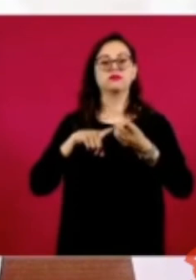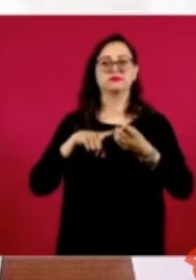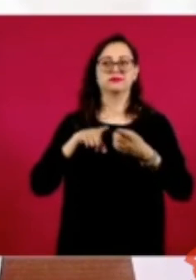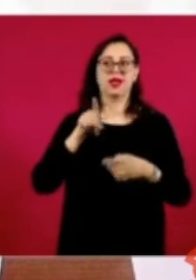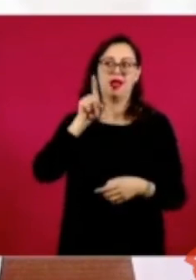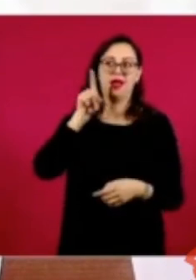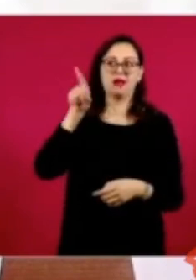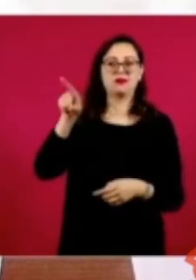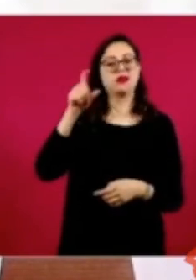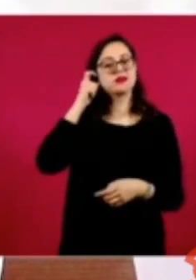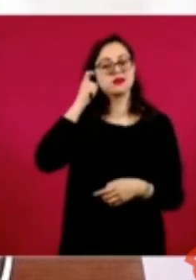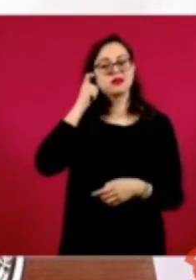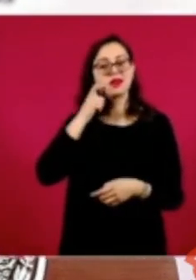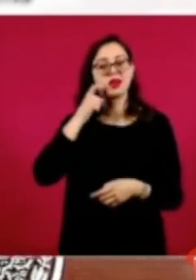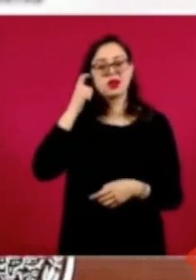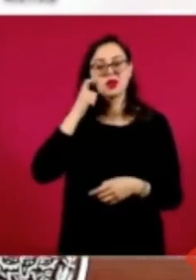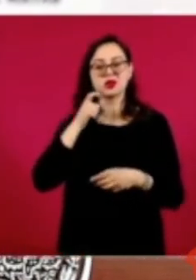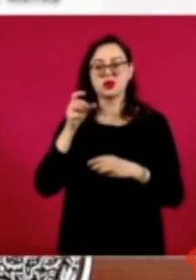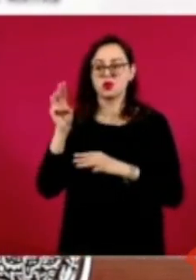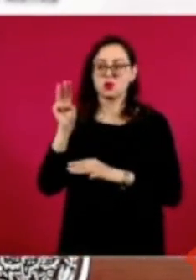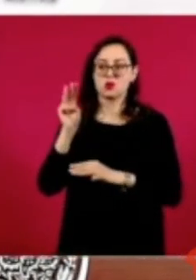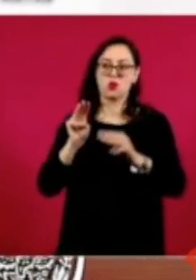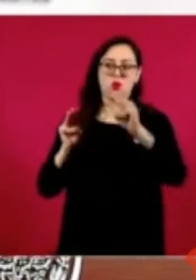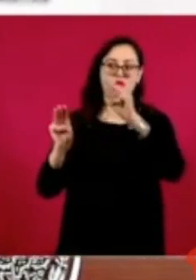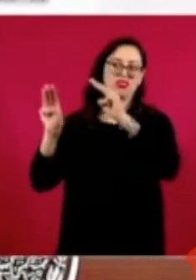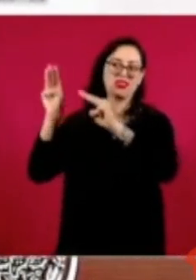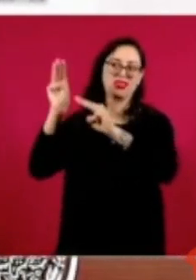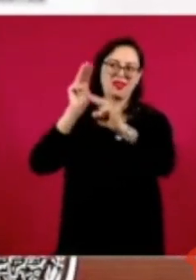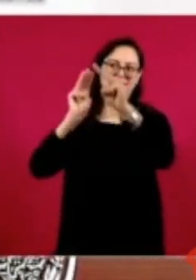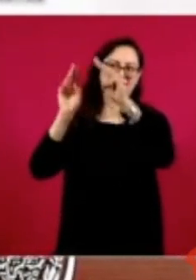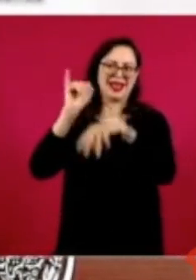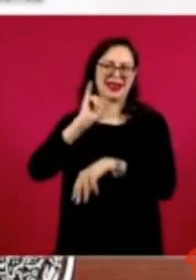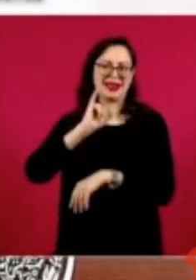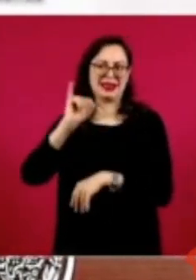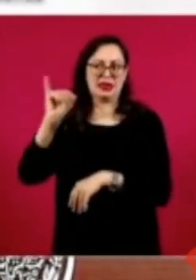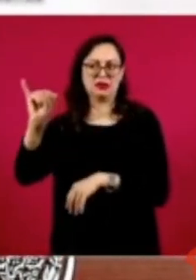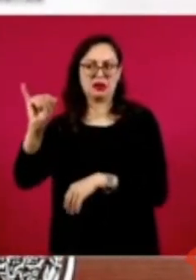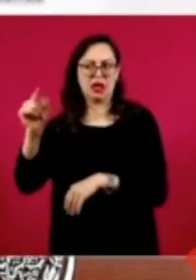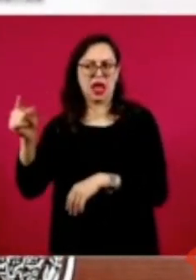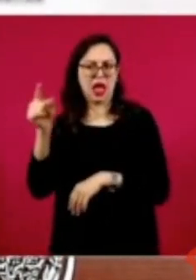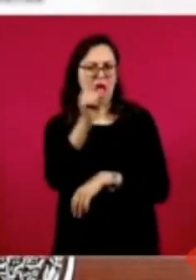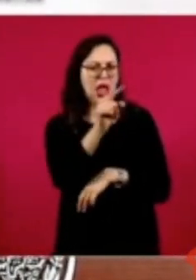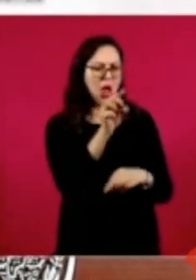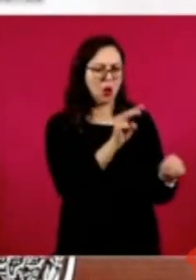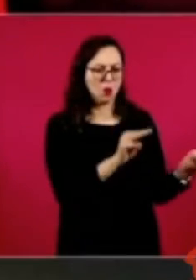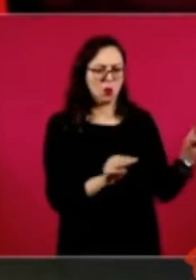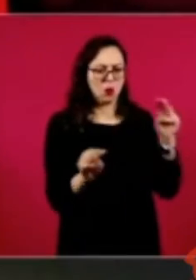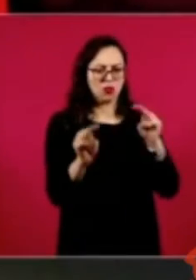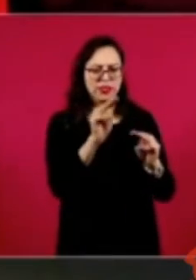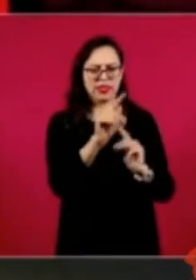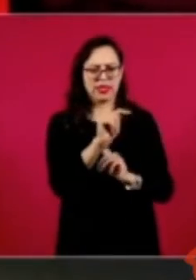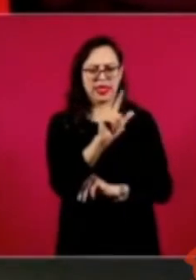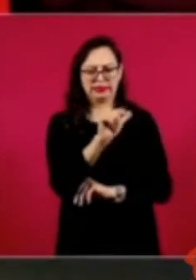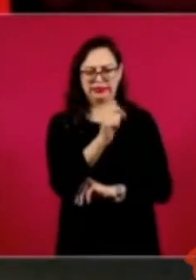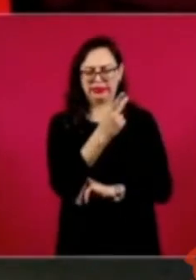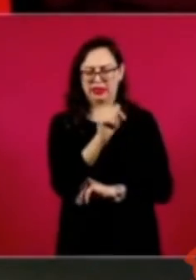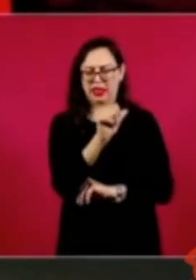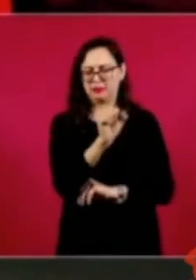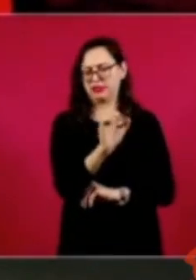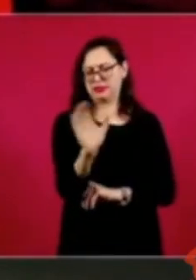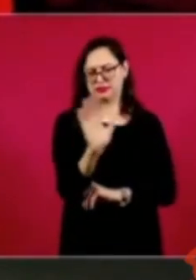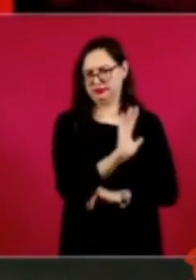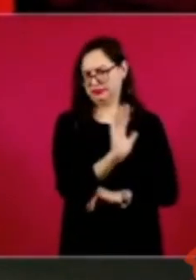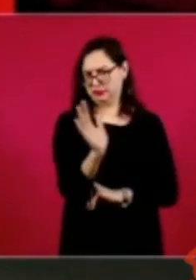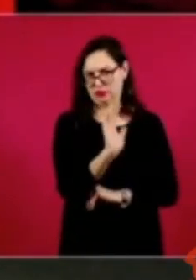pero no en Tlapa, que por cierto ayer antier padecieron mucho por las